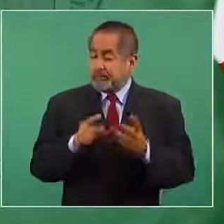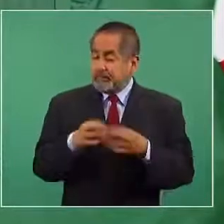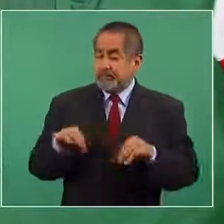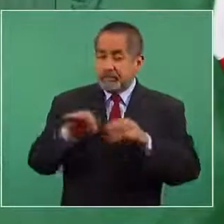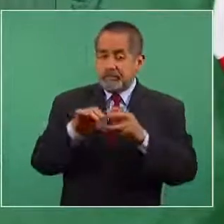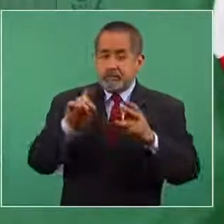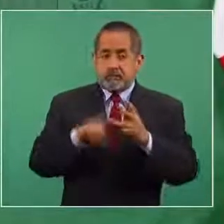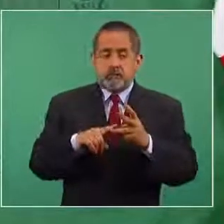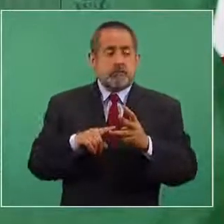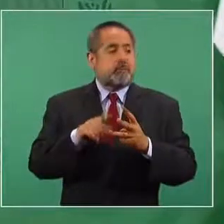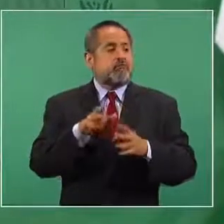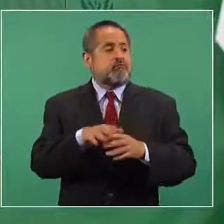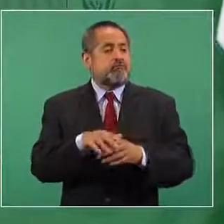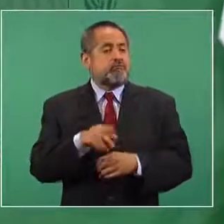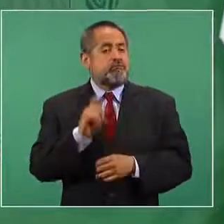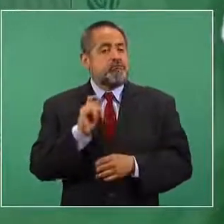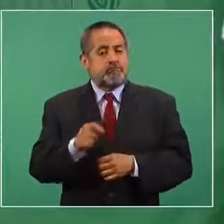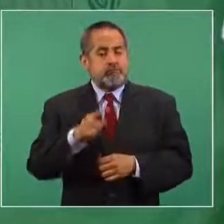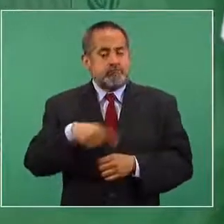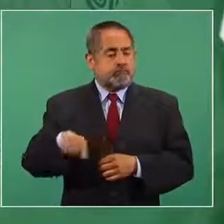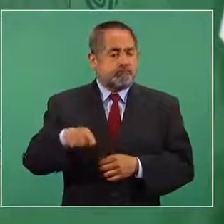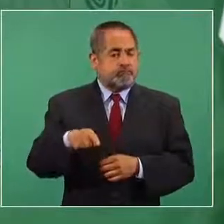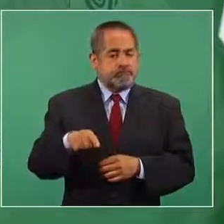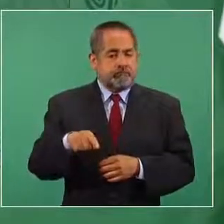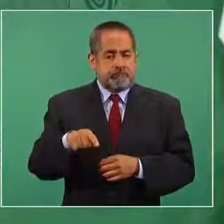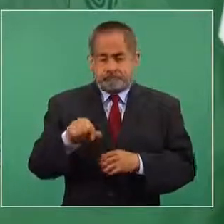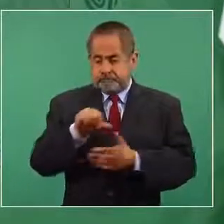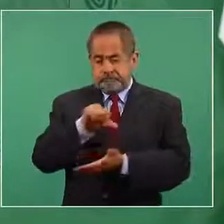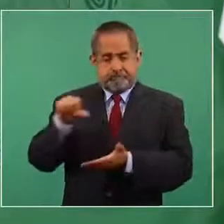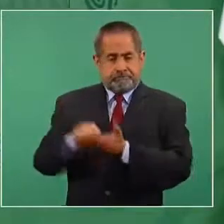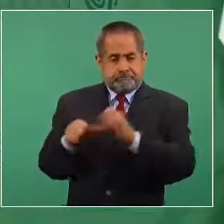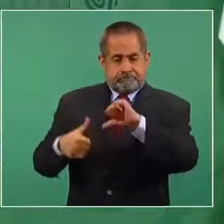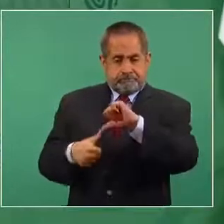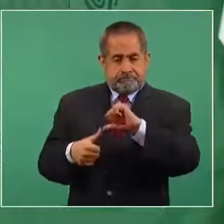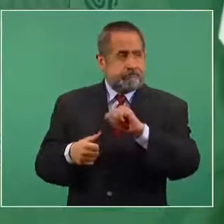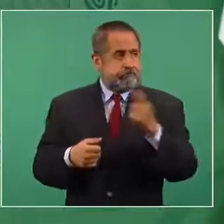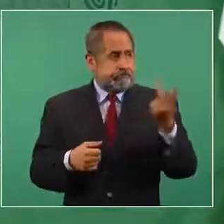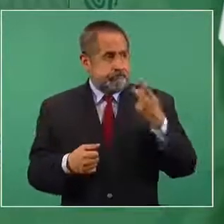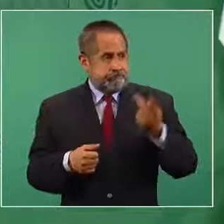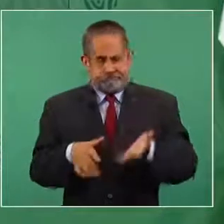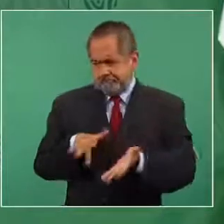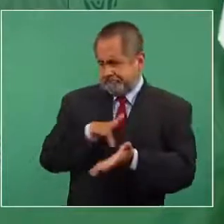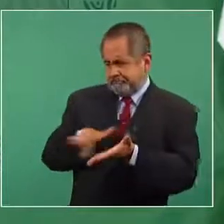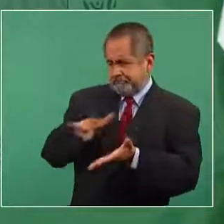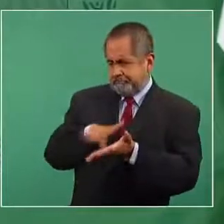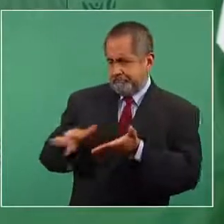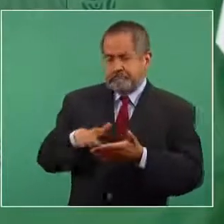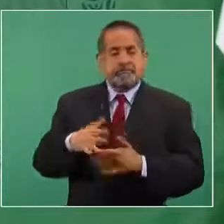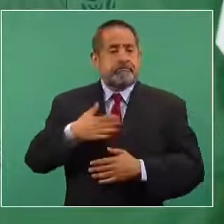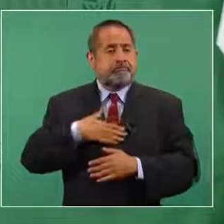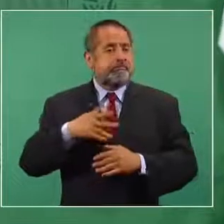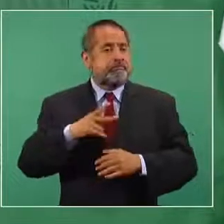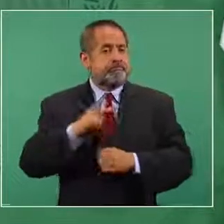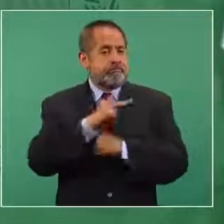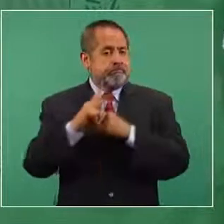principal de impulsar el desarrollo en Centroamérica y en el sur de nuestro país.